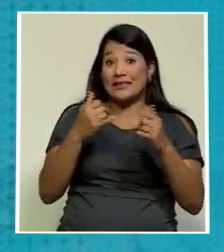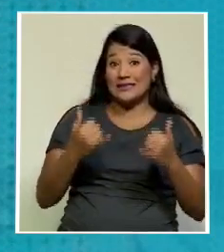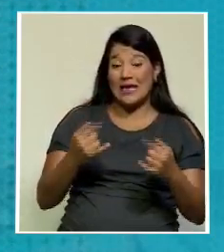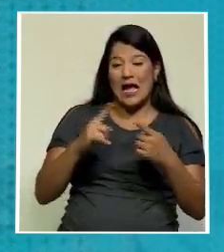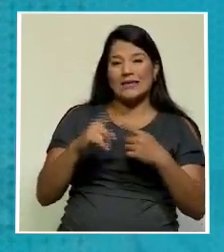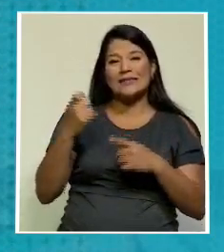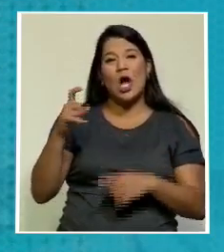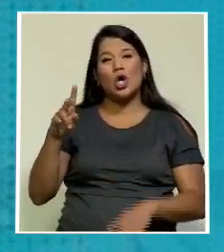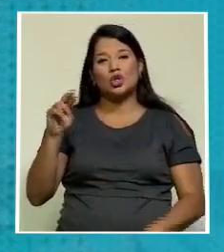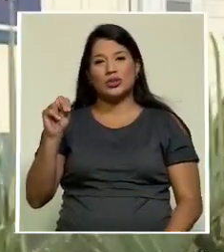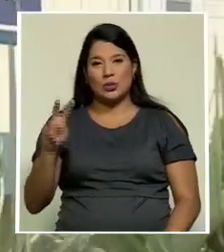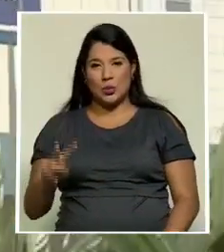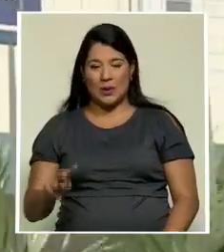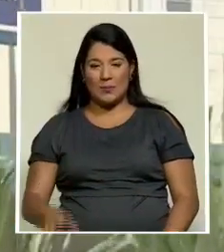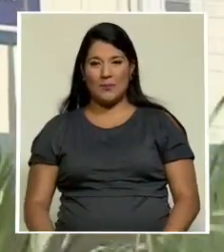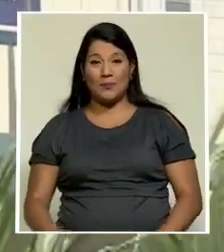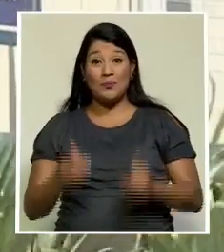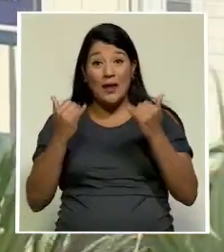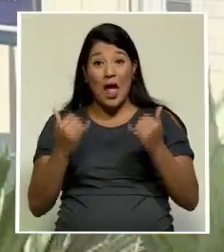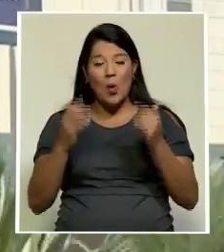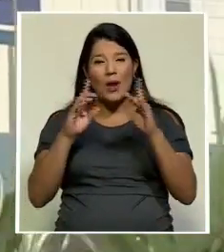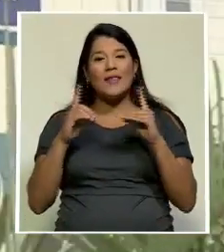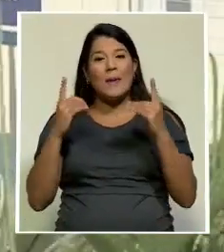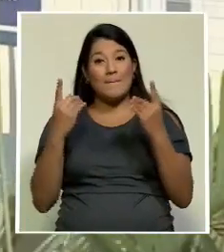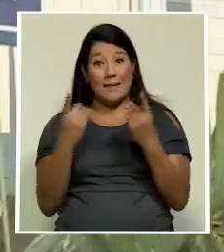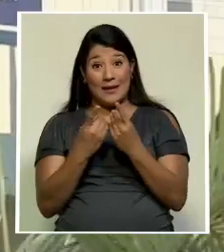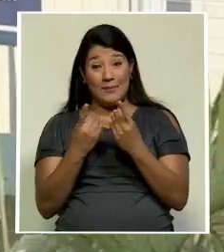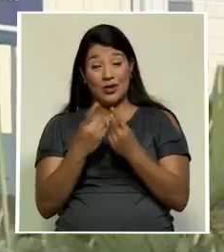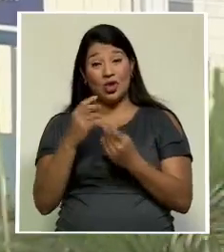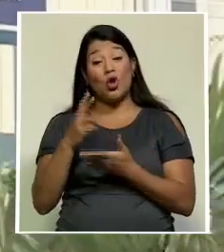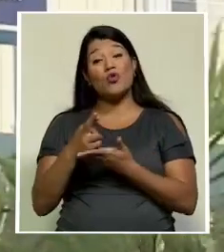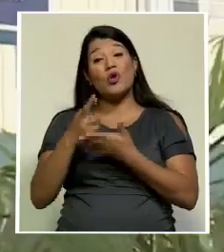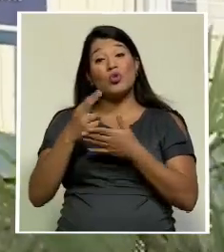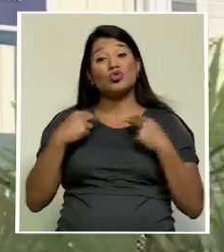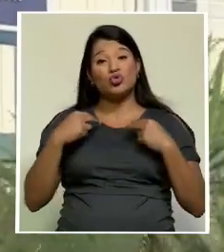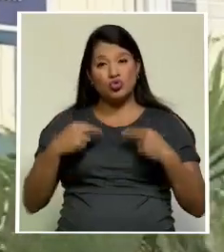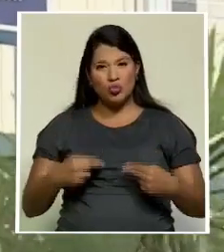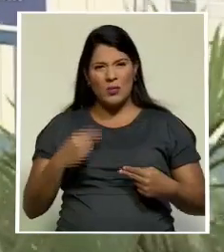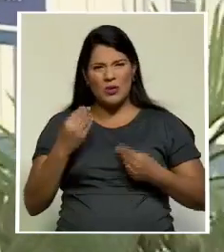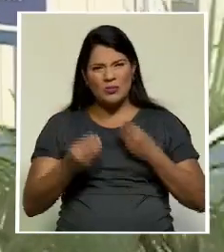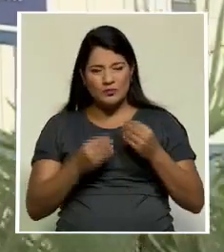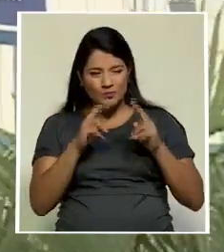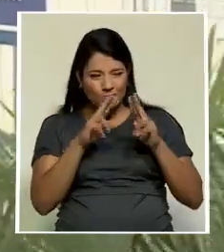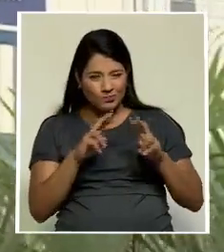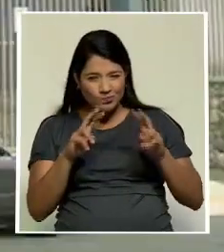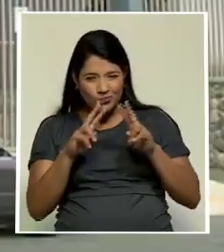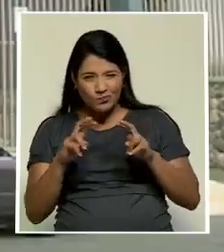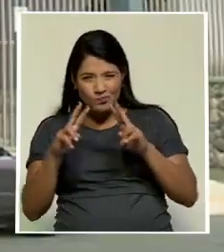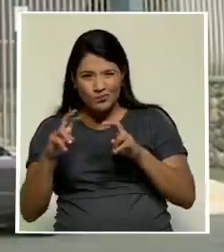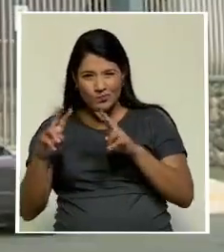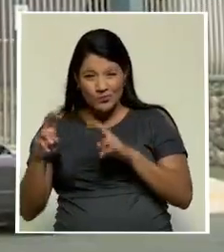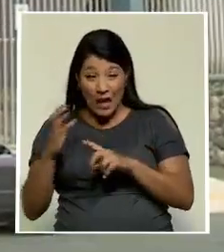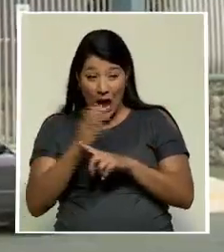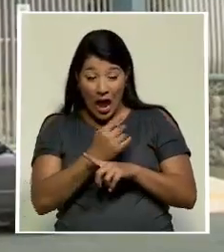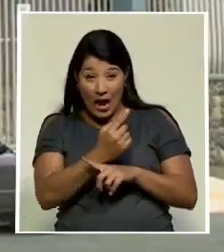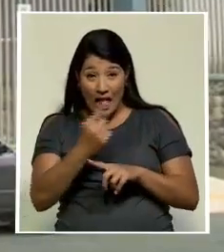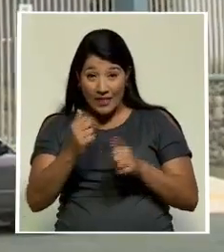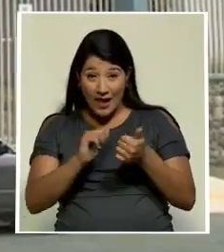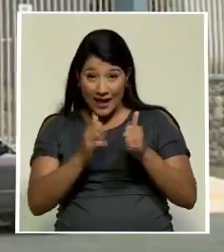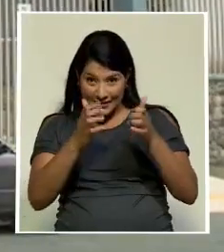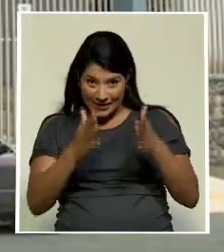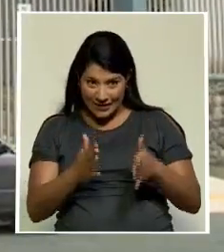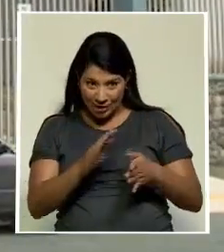en curso. Ahora el Departamento de Gestión Humana del Poder Judicial realizará el estudio de antecedentes, luego el traslado de la lista a la